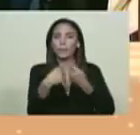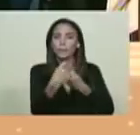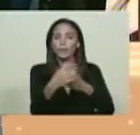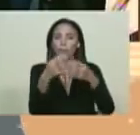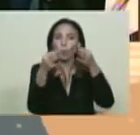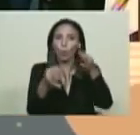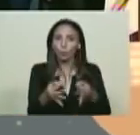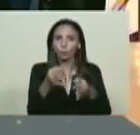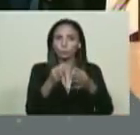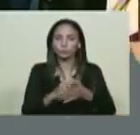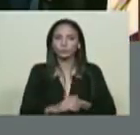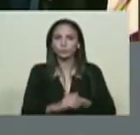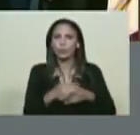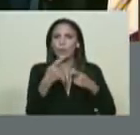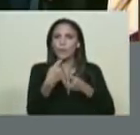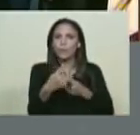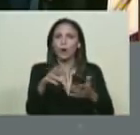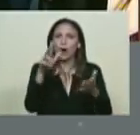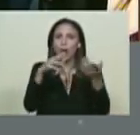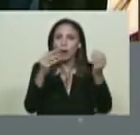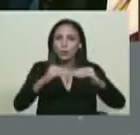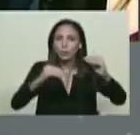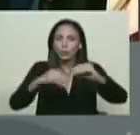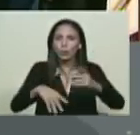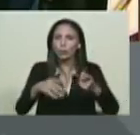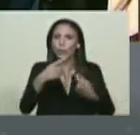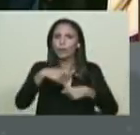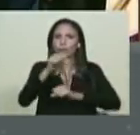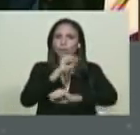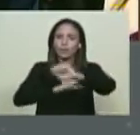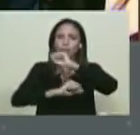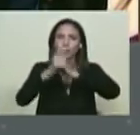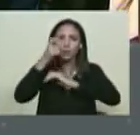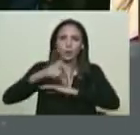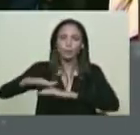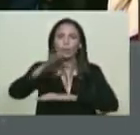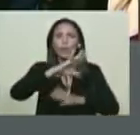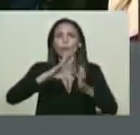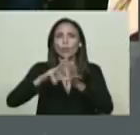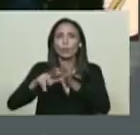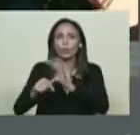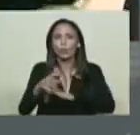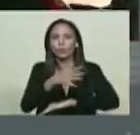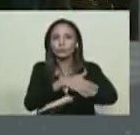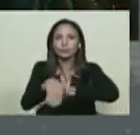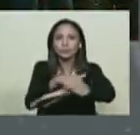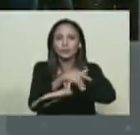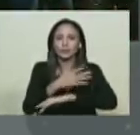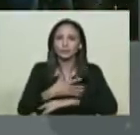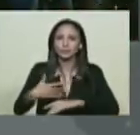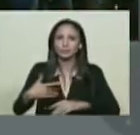la fijación de los precios acordados para defender al pueblo de los ladrones en la calle.